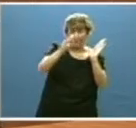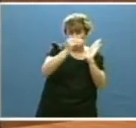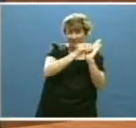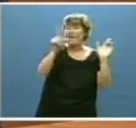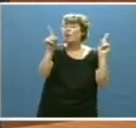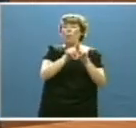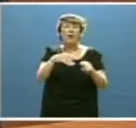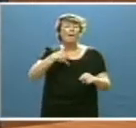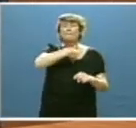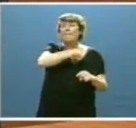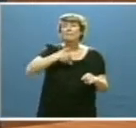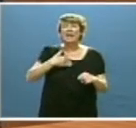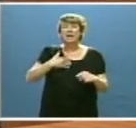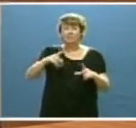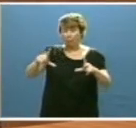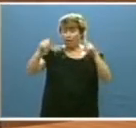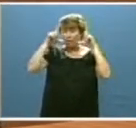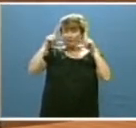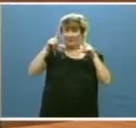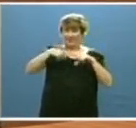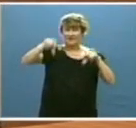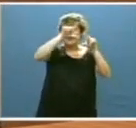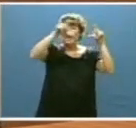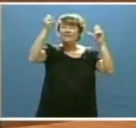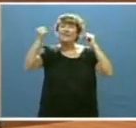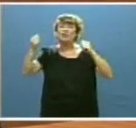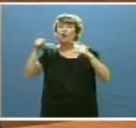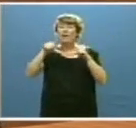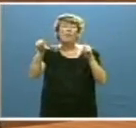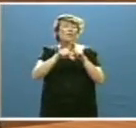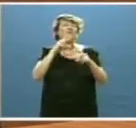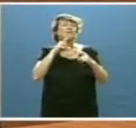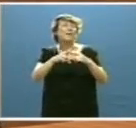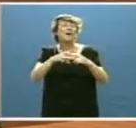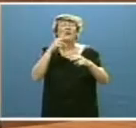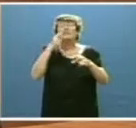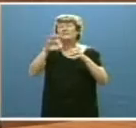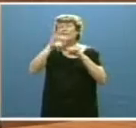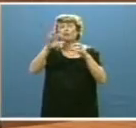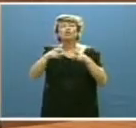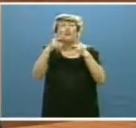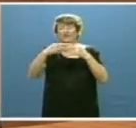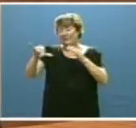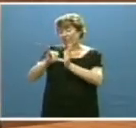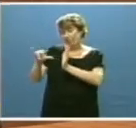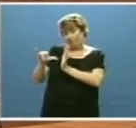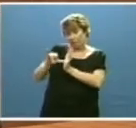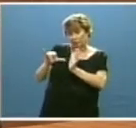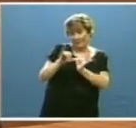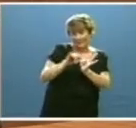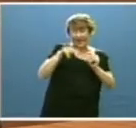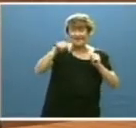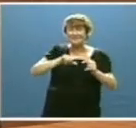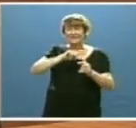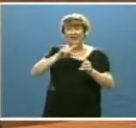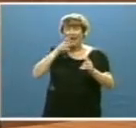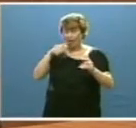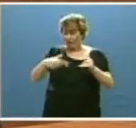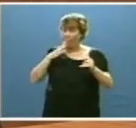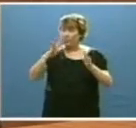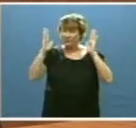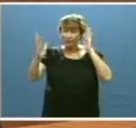de las entidades locales en la prestación de los llamados servicios sociales de proximidad en esta legislatura vamos a